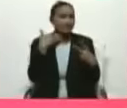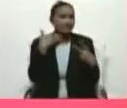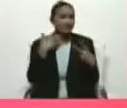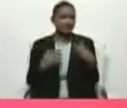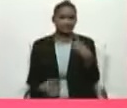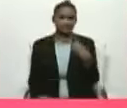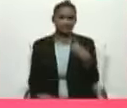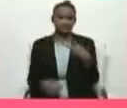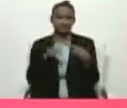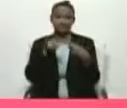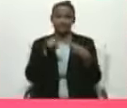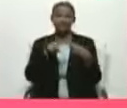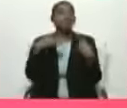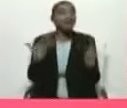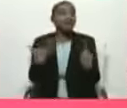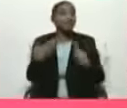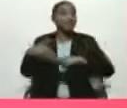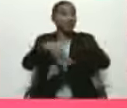La calle